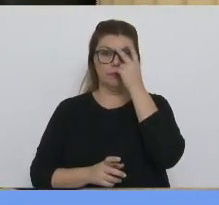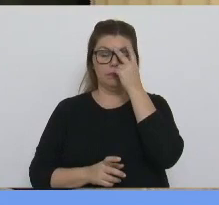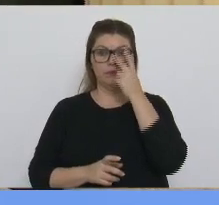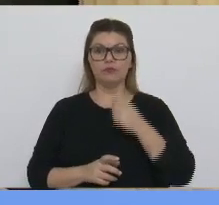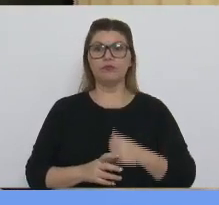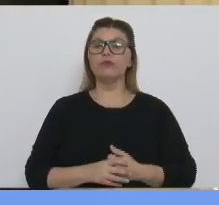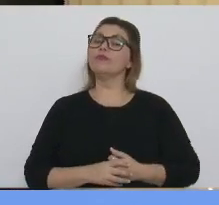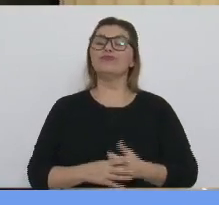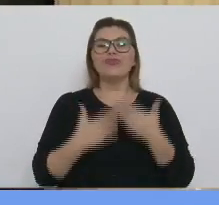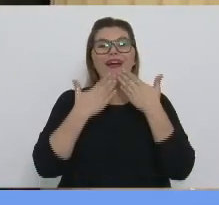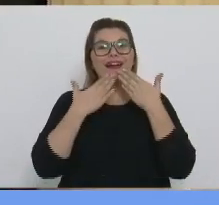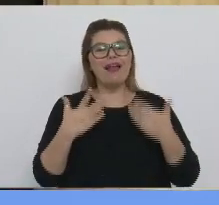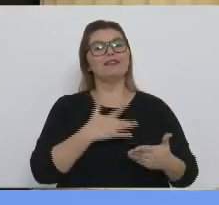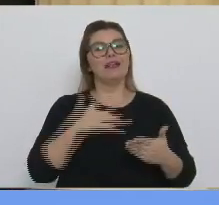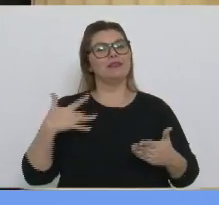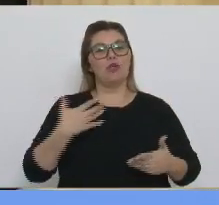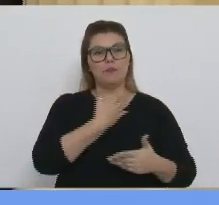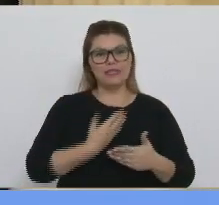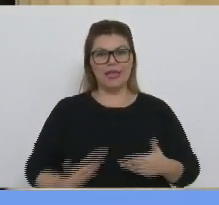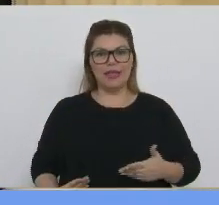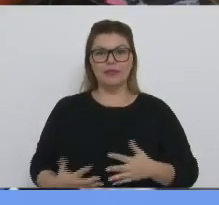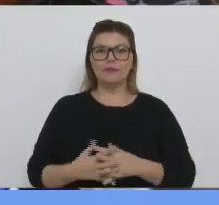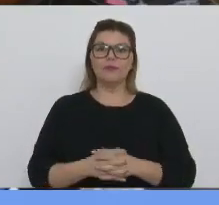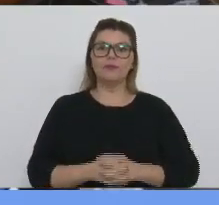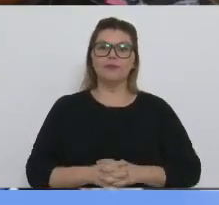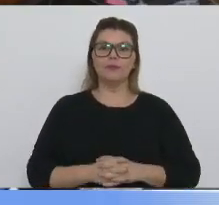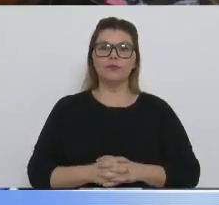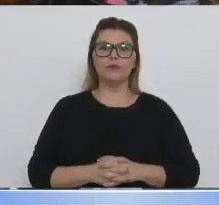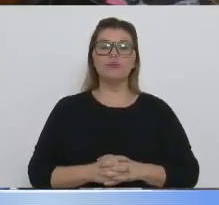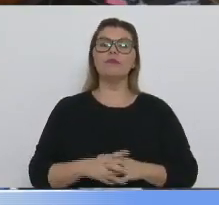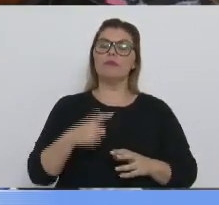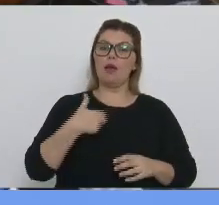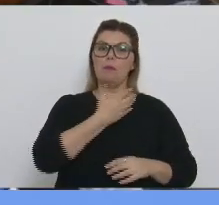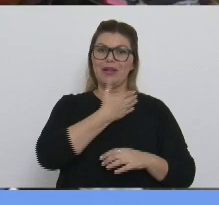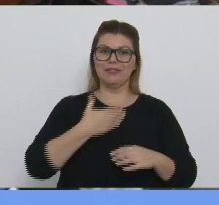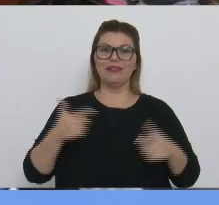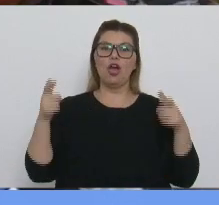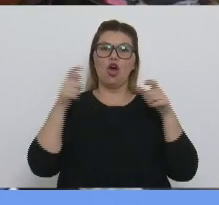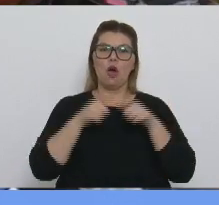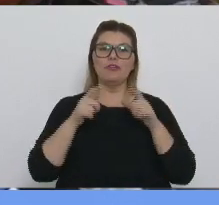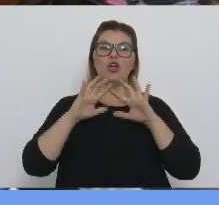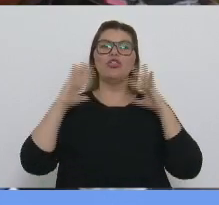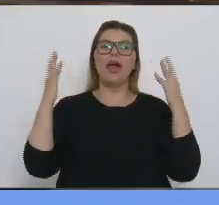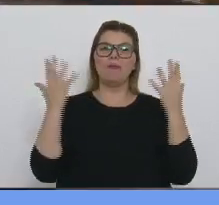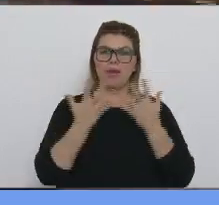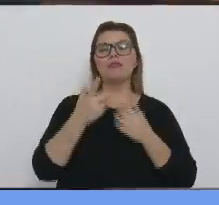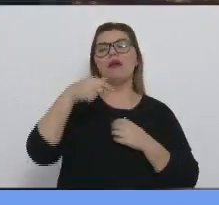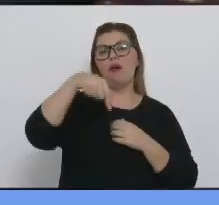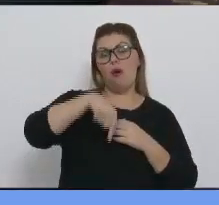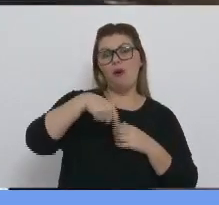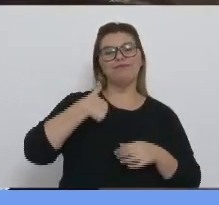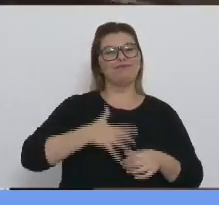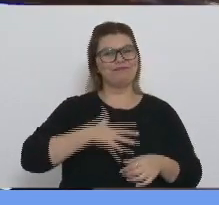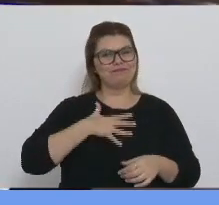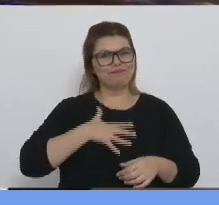gracias señora presidenta como presidenta de la comisión de ambiente hoy tengo la satisfacción